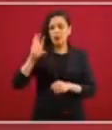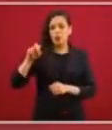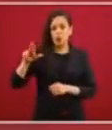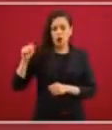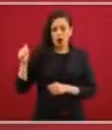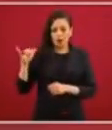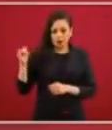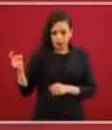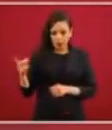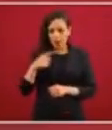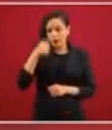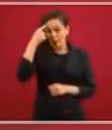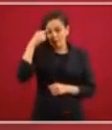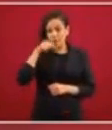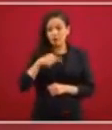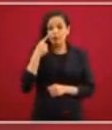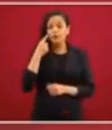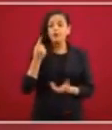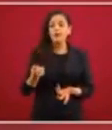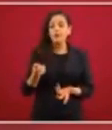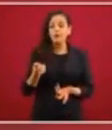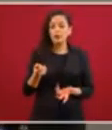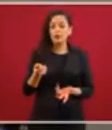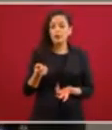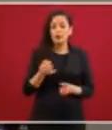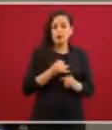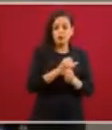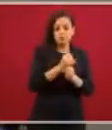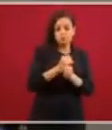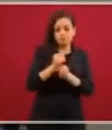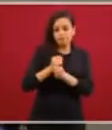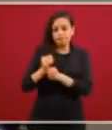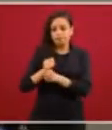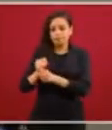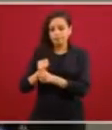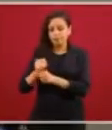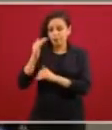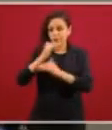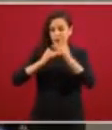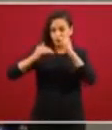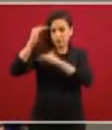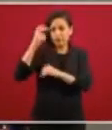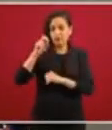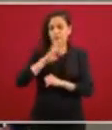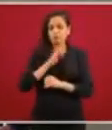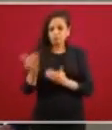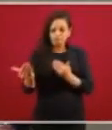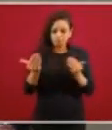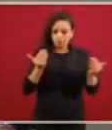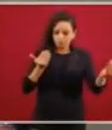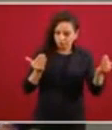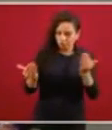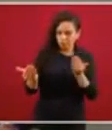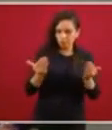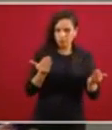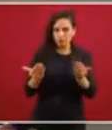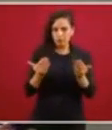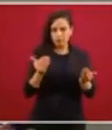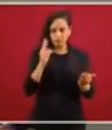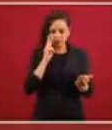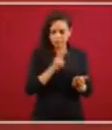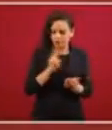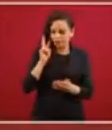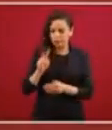mayormente de instituciones públicas de educación superior y de investigación. Tenemos el punto de comparación. Recordarán quien estuvo